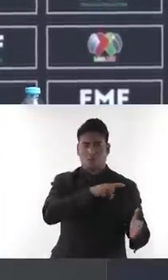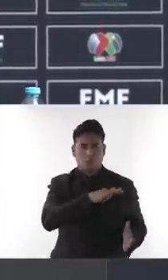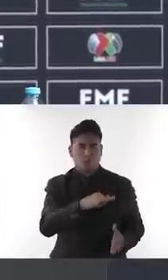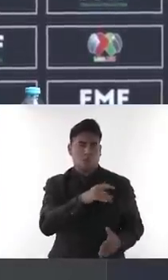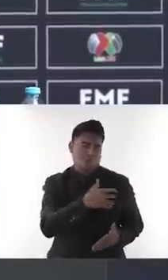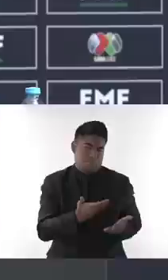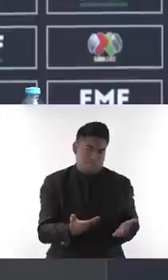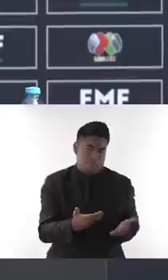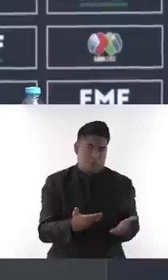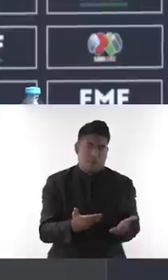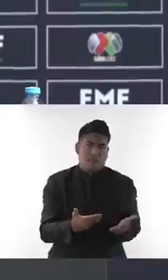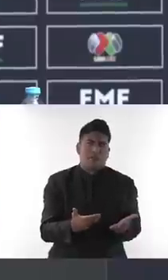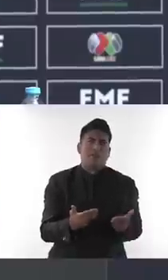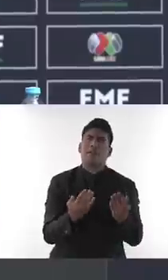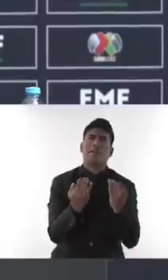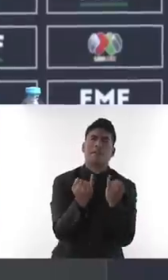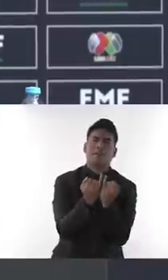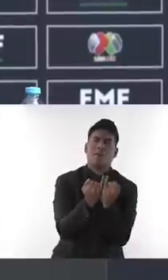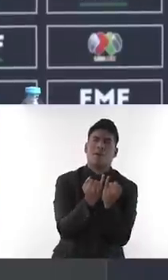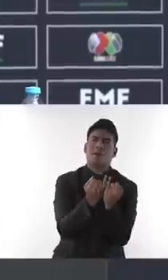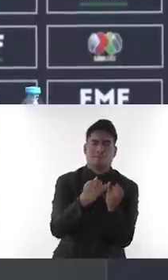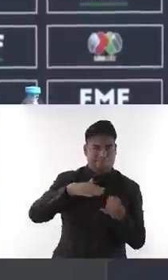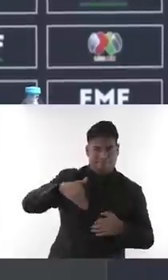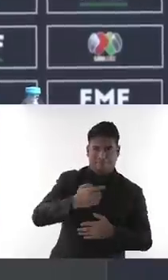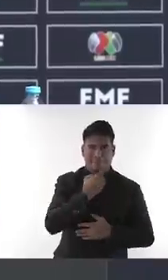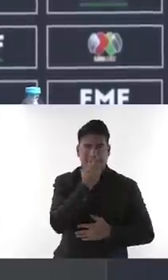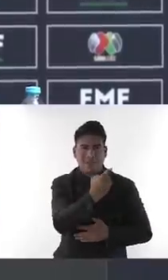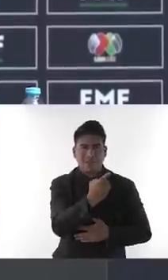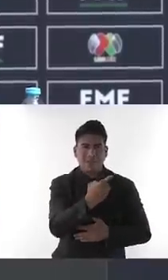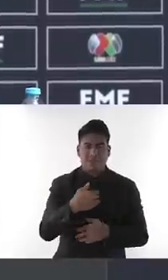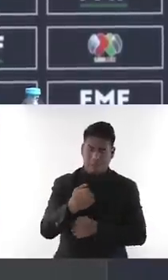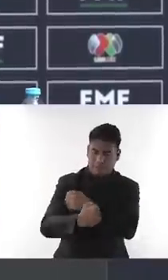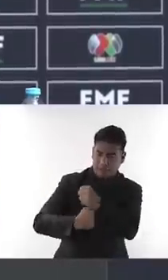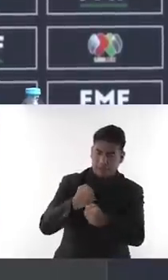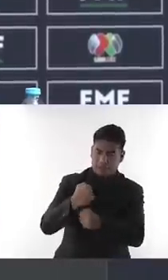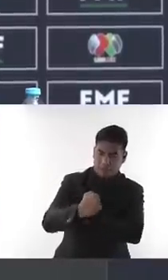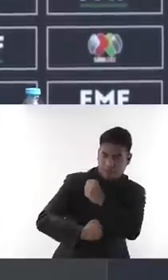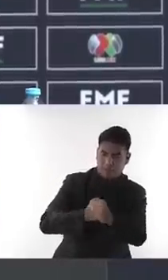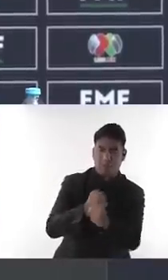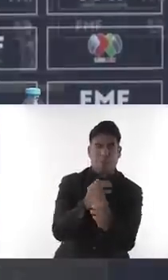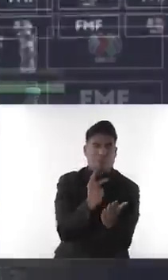como un premio anual. Ese va a ser un premio anual. Así es.